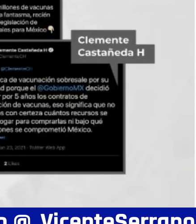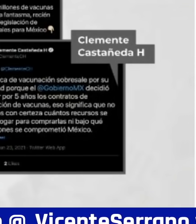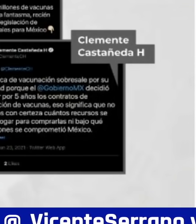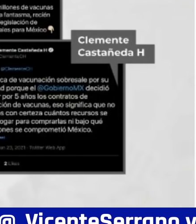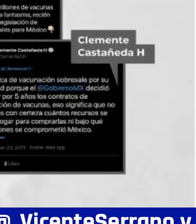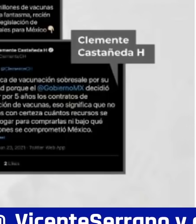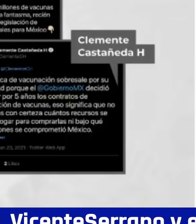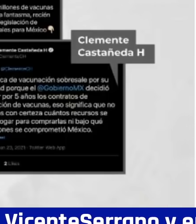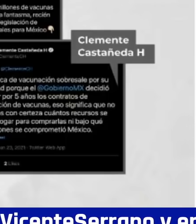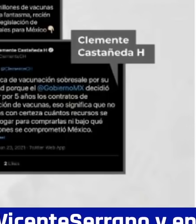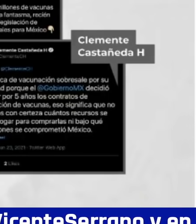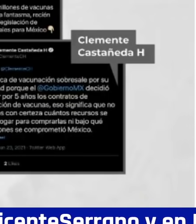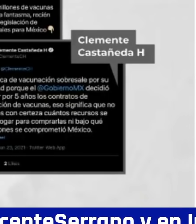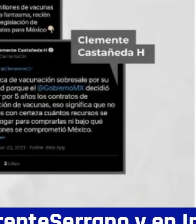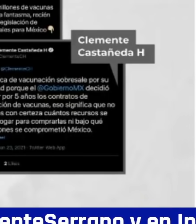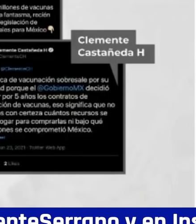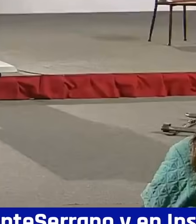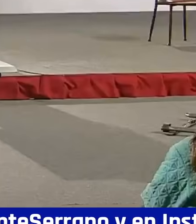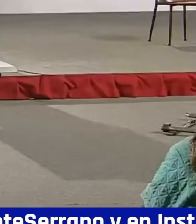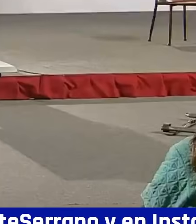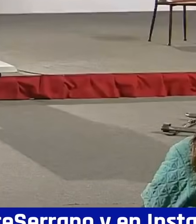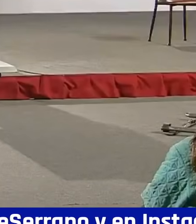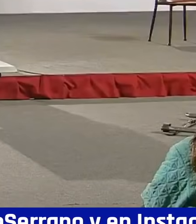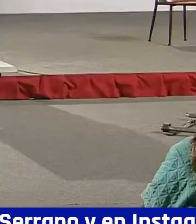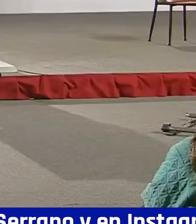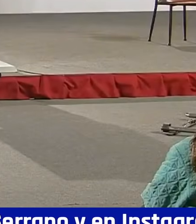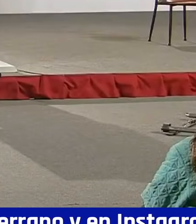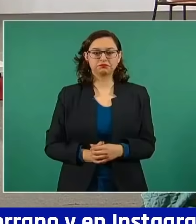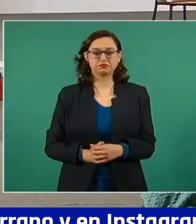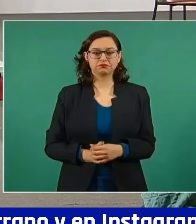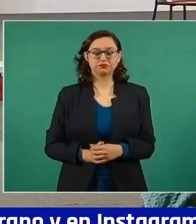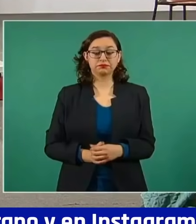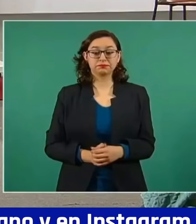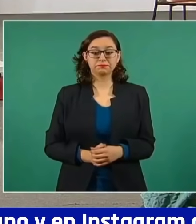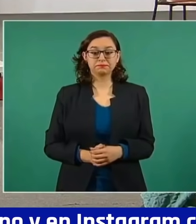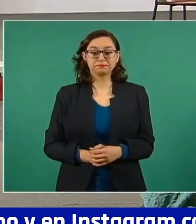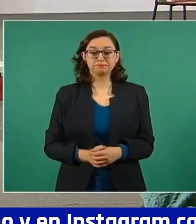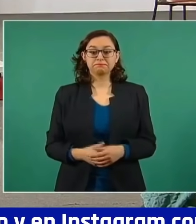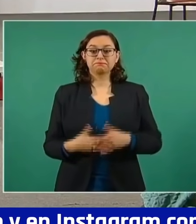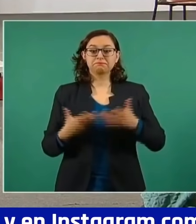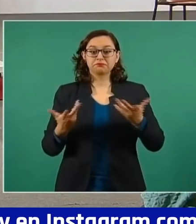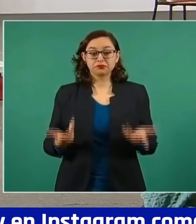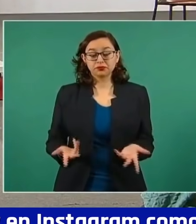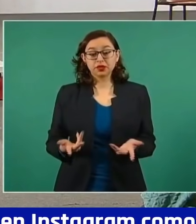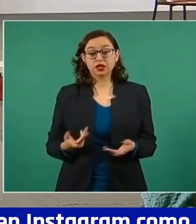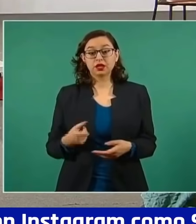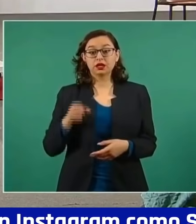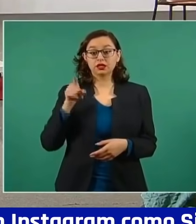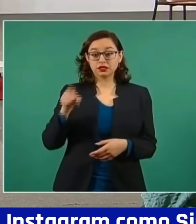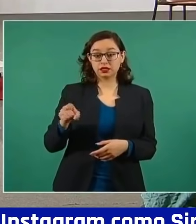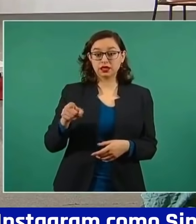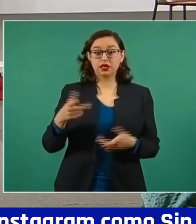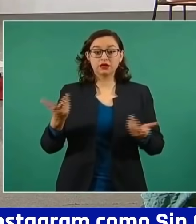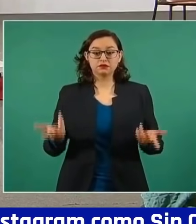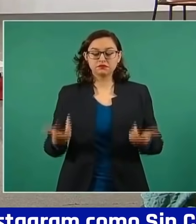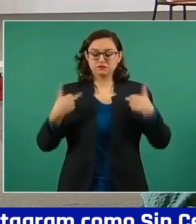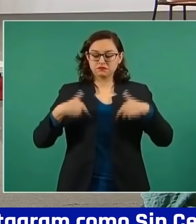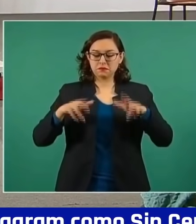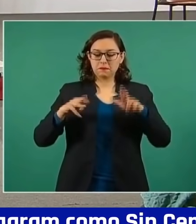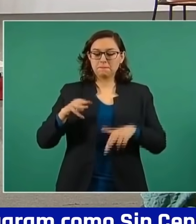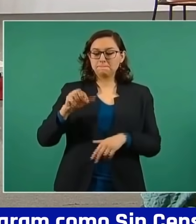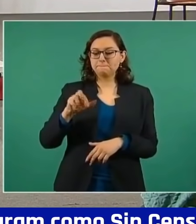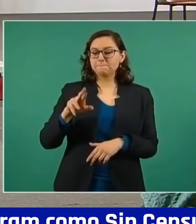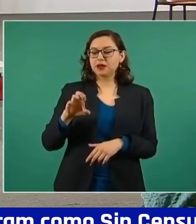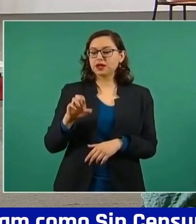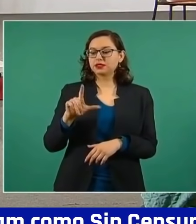El proceso de adquisición de la vacuna, según lo dicho ya por el canciller Marcelo Ebrard, es que se ha